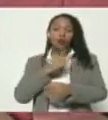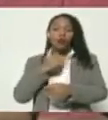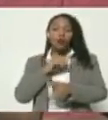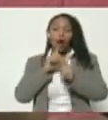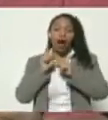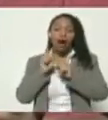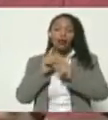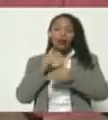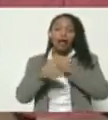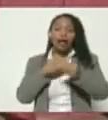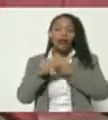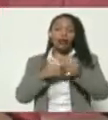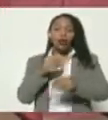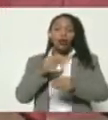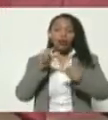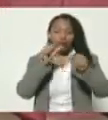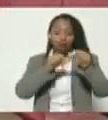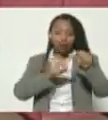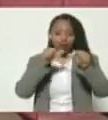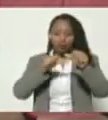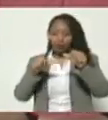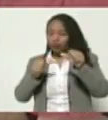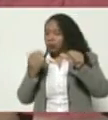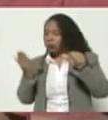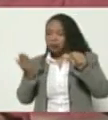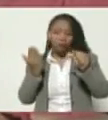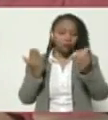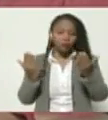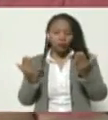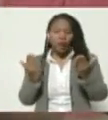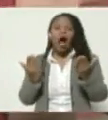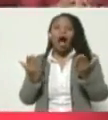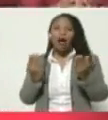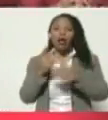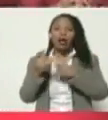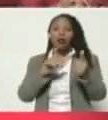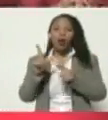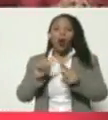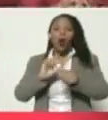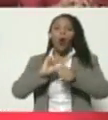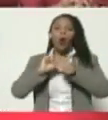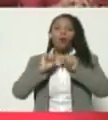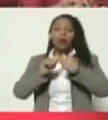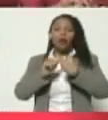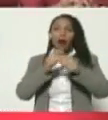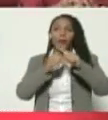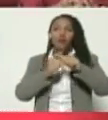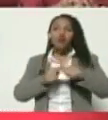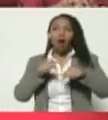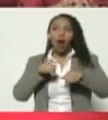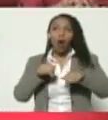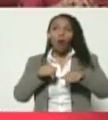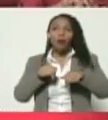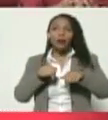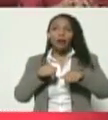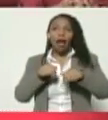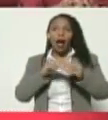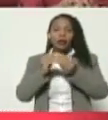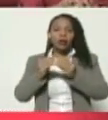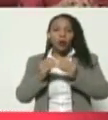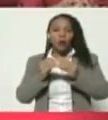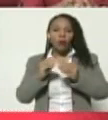allí, revisamos, chequeamos todo y una vez que lo hacemos, comenzamos a sumar. A estas alturas, habiendo